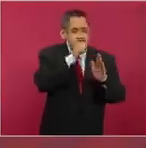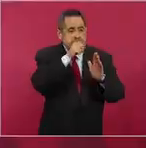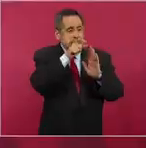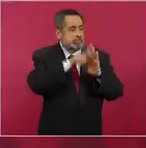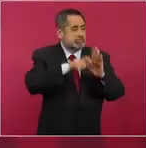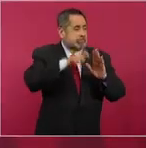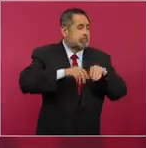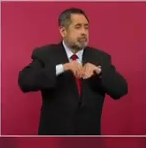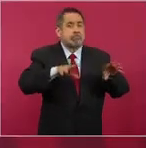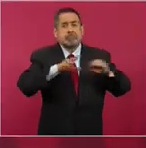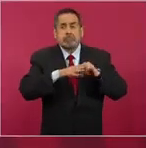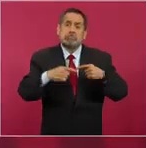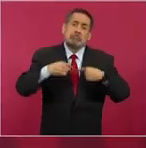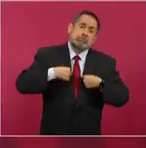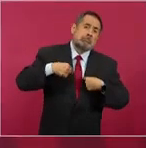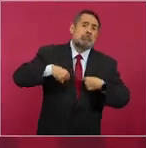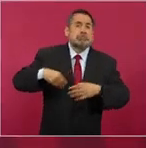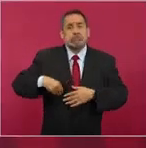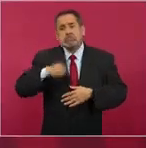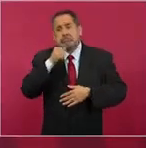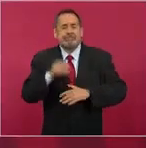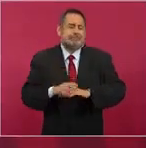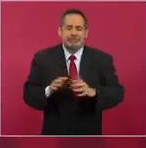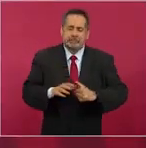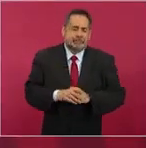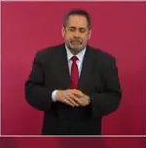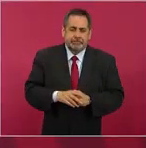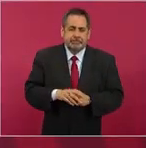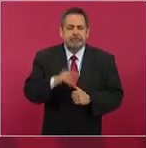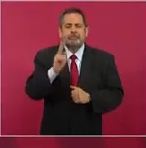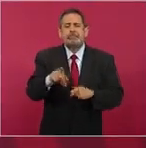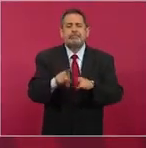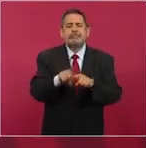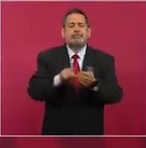escándalo. Es como lo de la casa